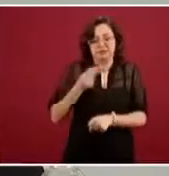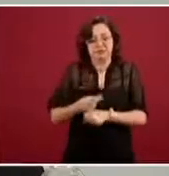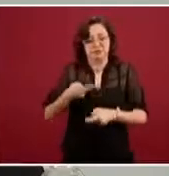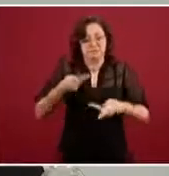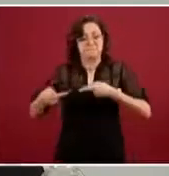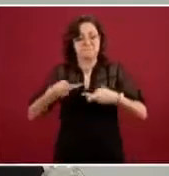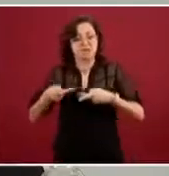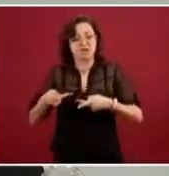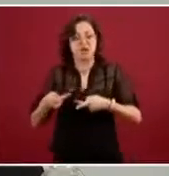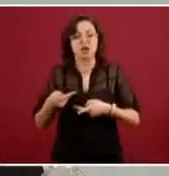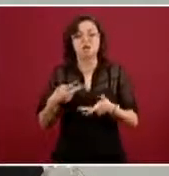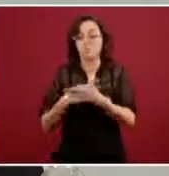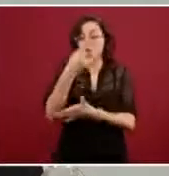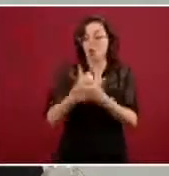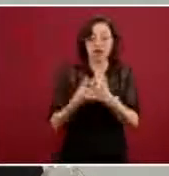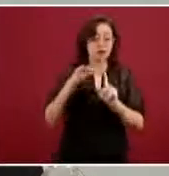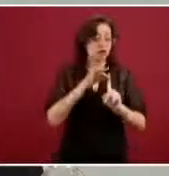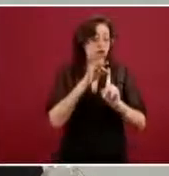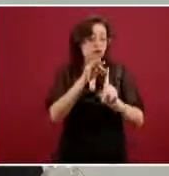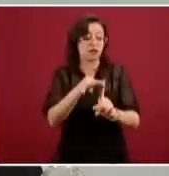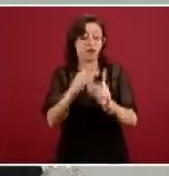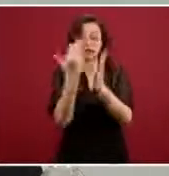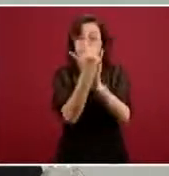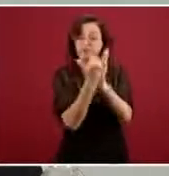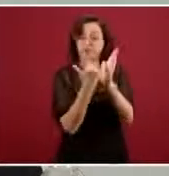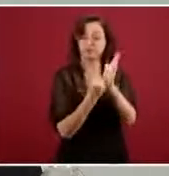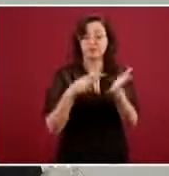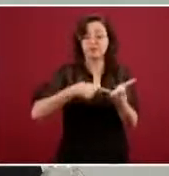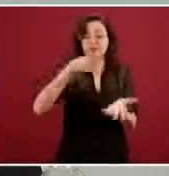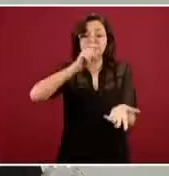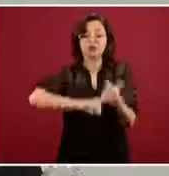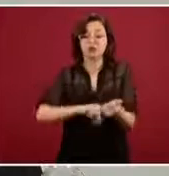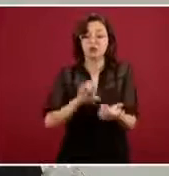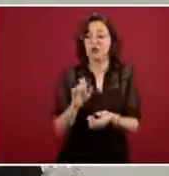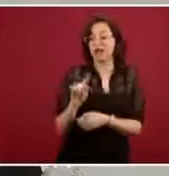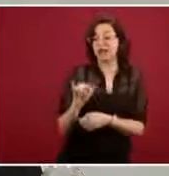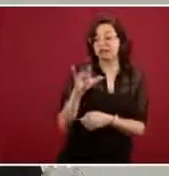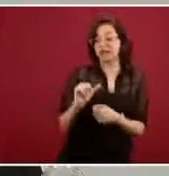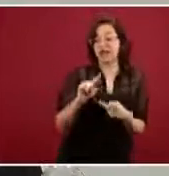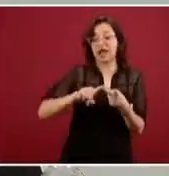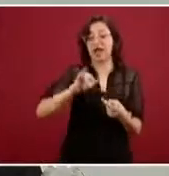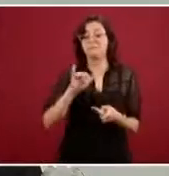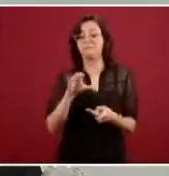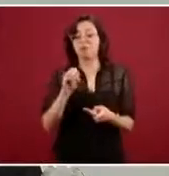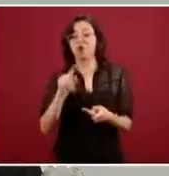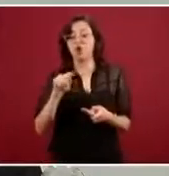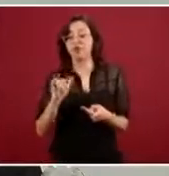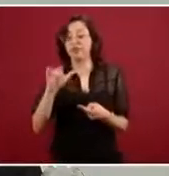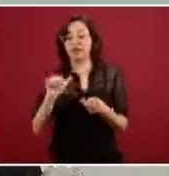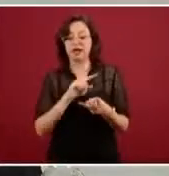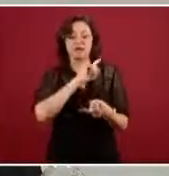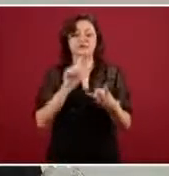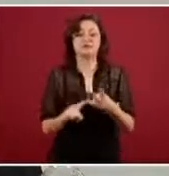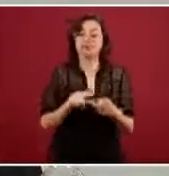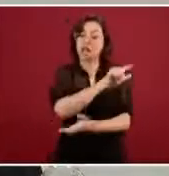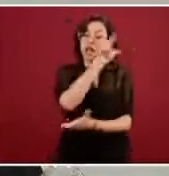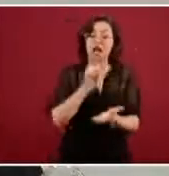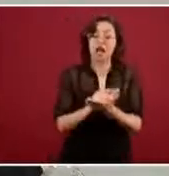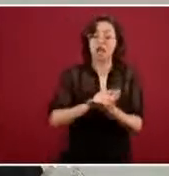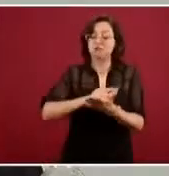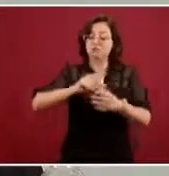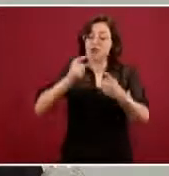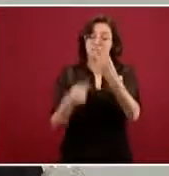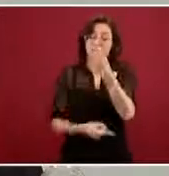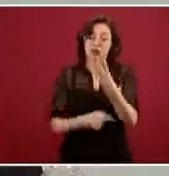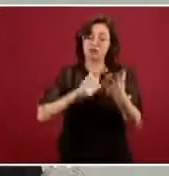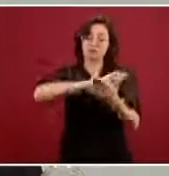proyecto de guía tiene los preceptos éticos, bioéticos y jurídicos, definitivamente. Se tiene que presentar